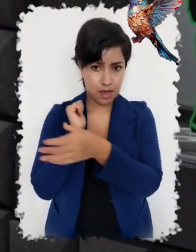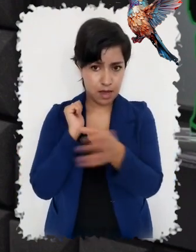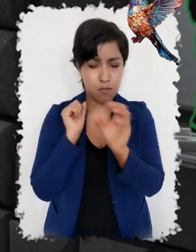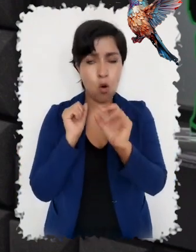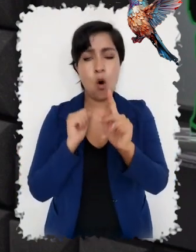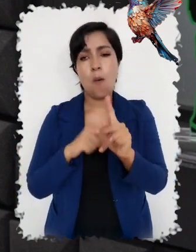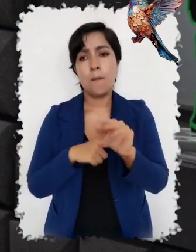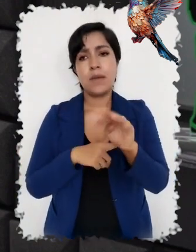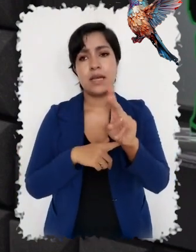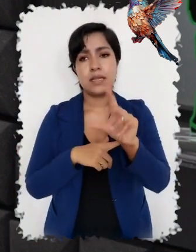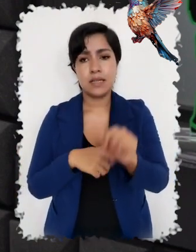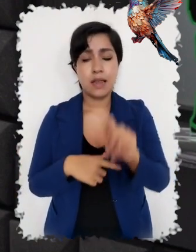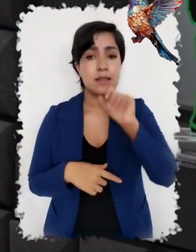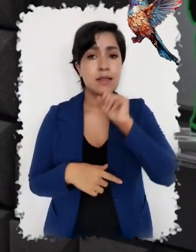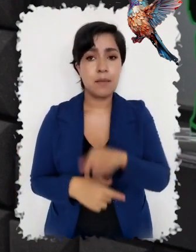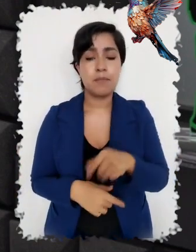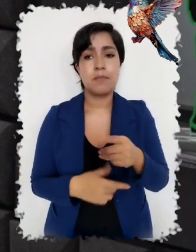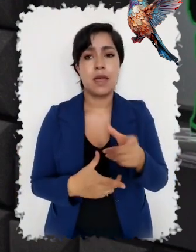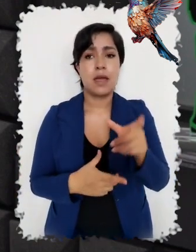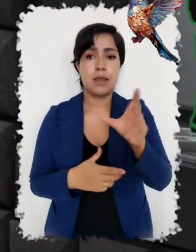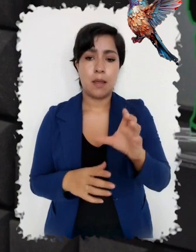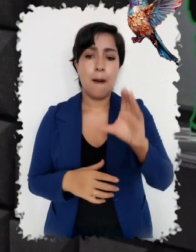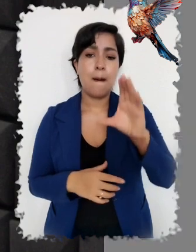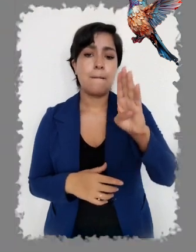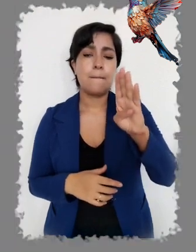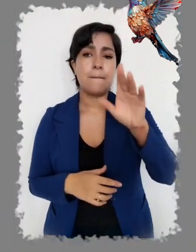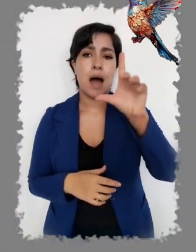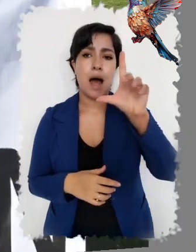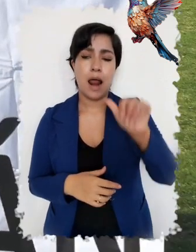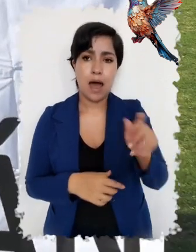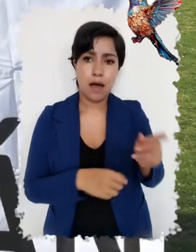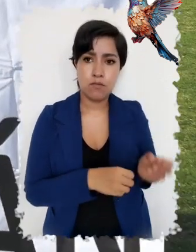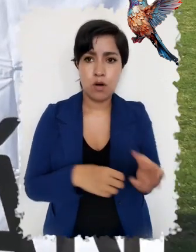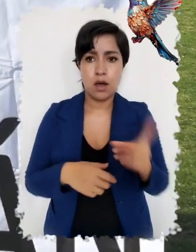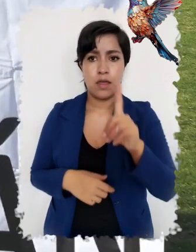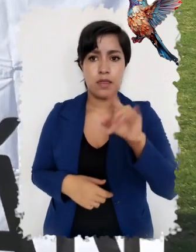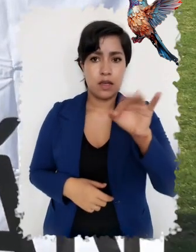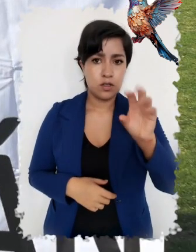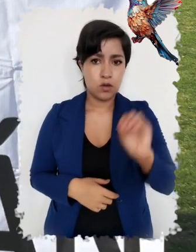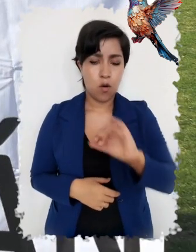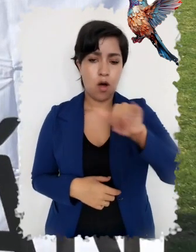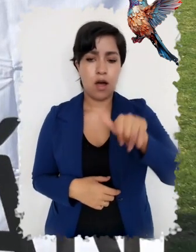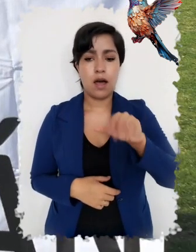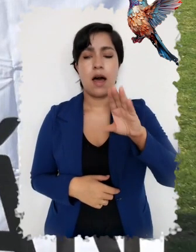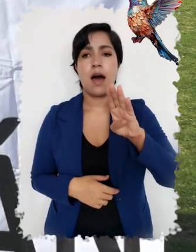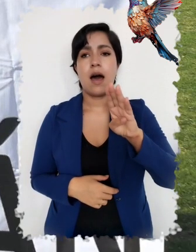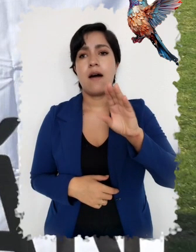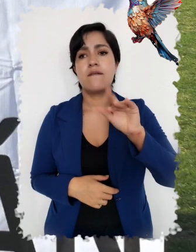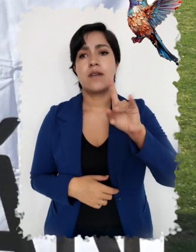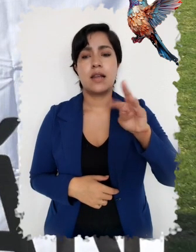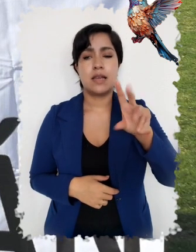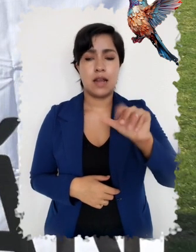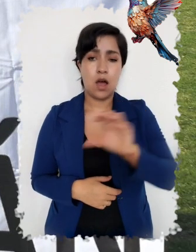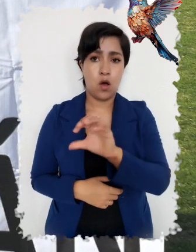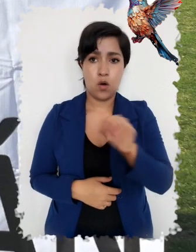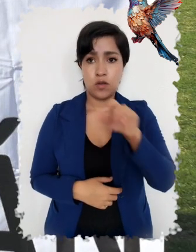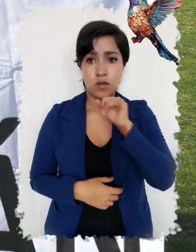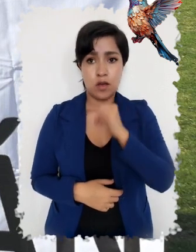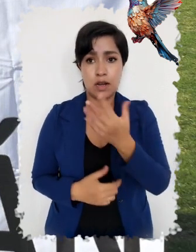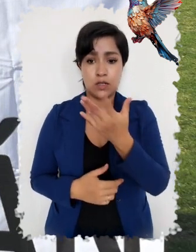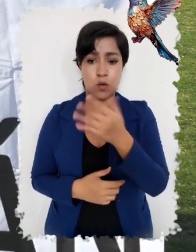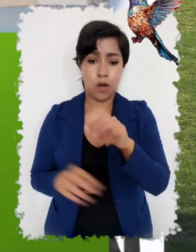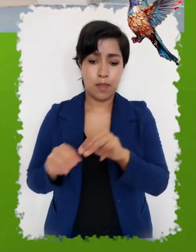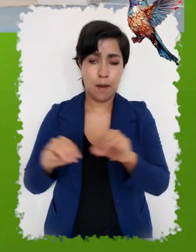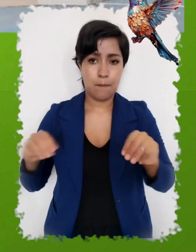campo como en pista lo que es el lanzamiento de Bale lanzamiento de disco eh la jabalina todo eso se puede también atletismo pruebas